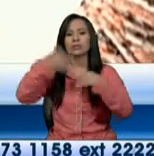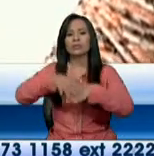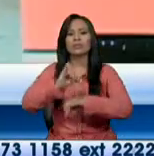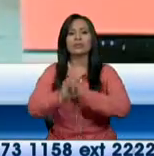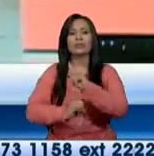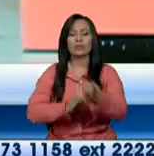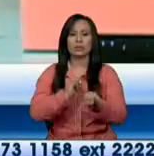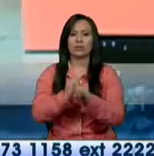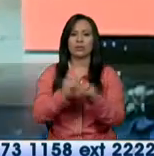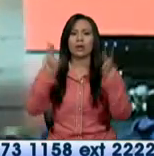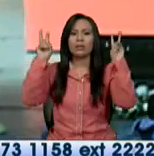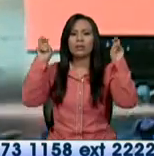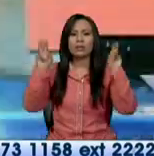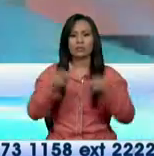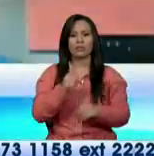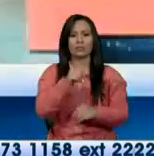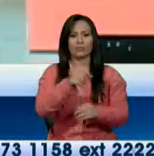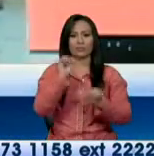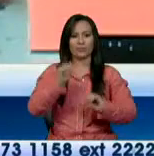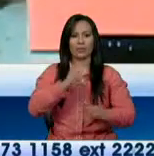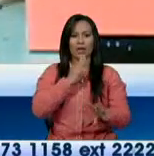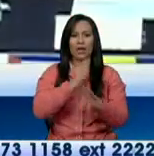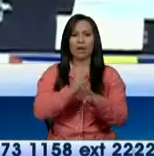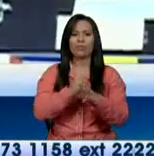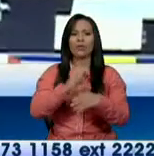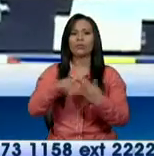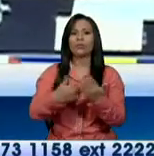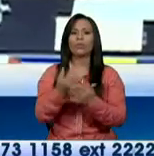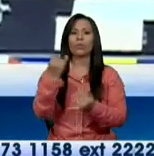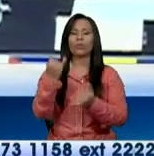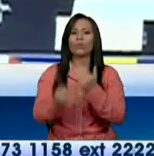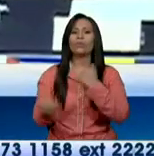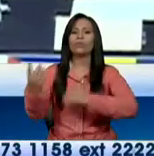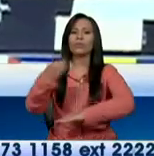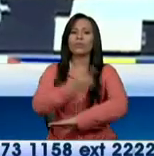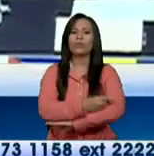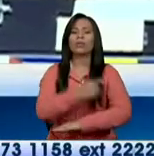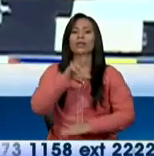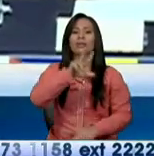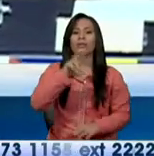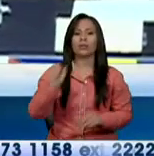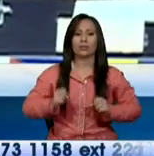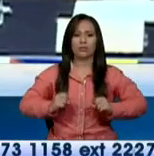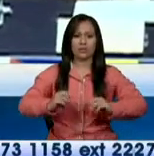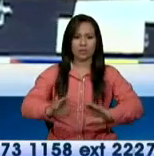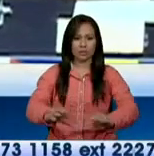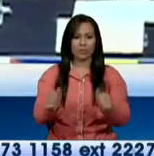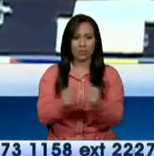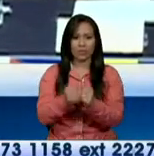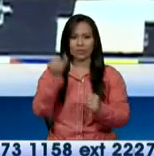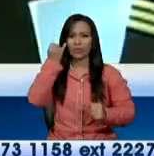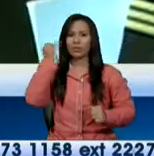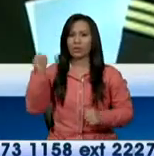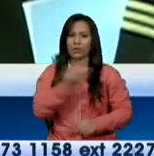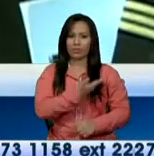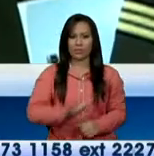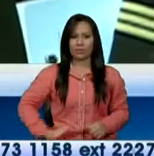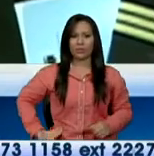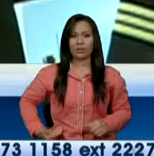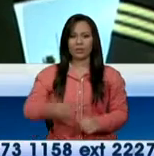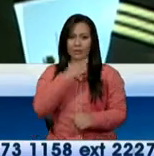internacional. Está prevista una conferencia magistral el último día, es decir, el 30 de septiembre, con el presidente Rafael